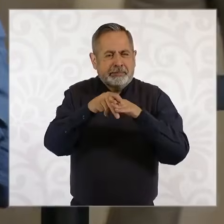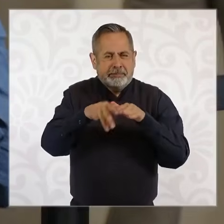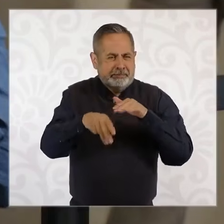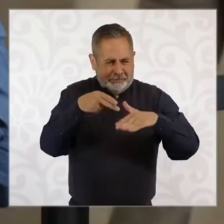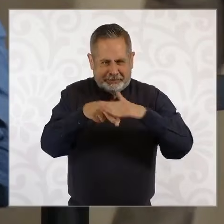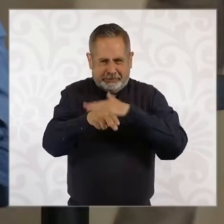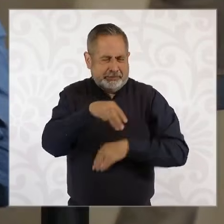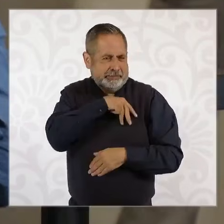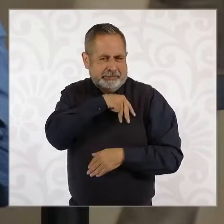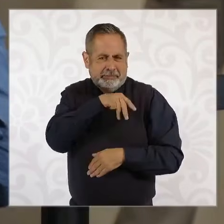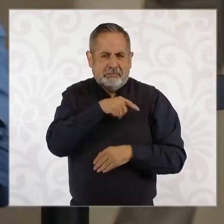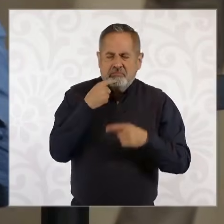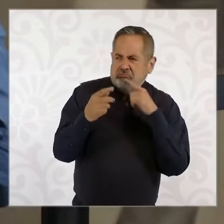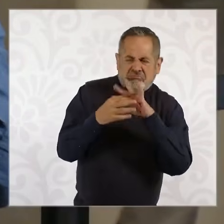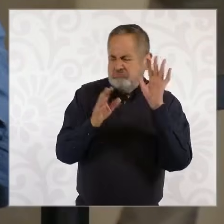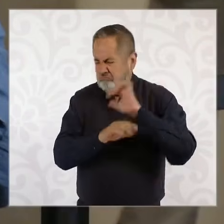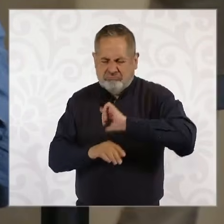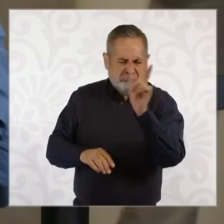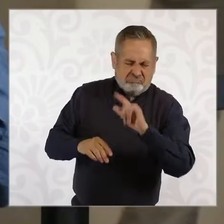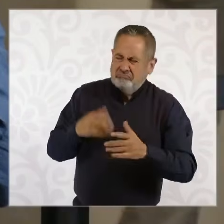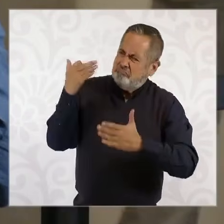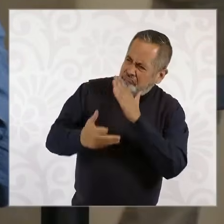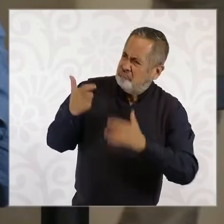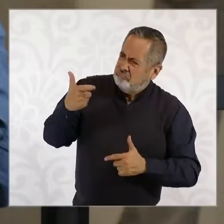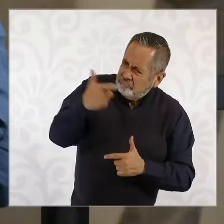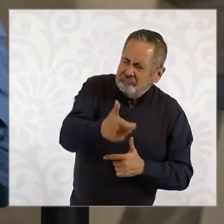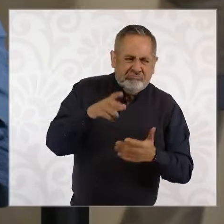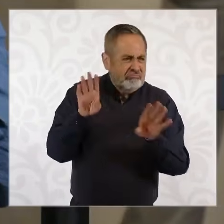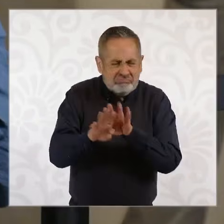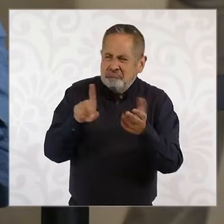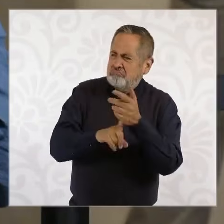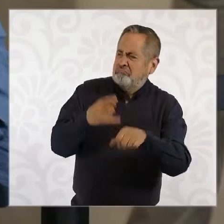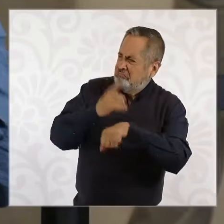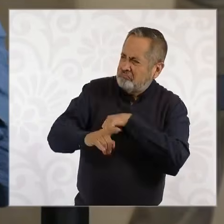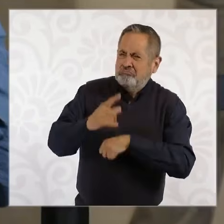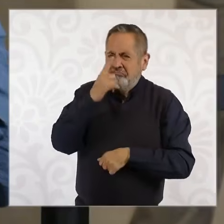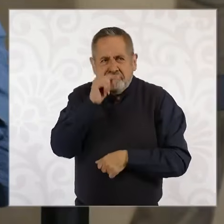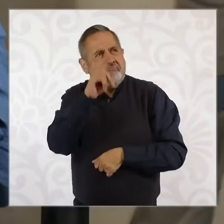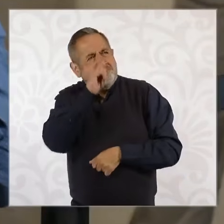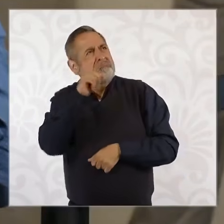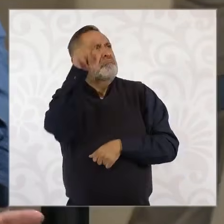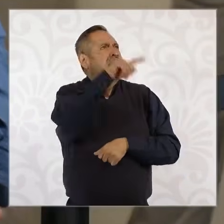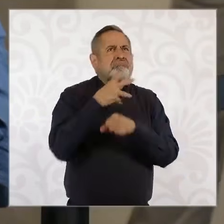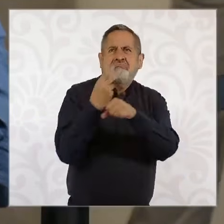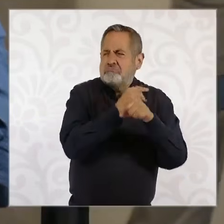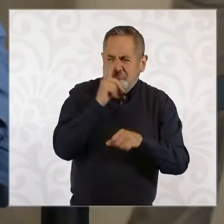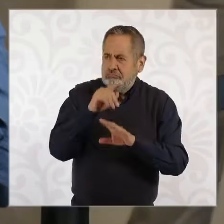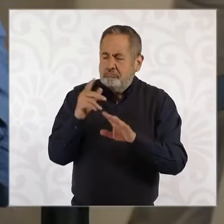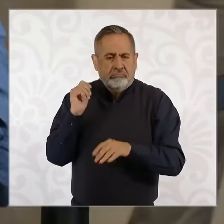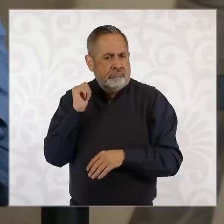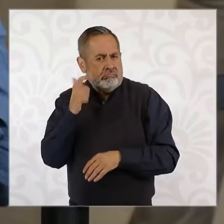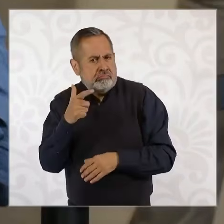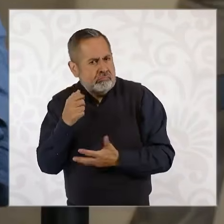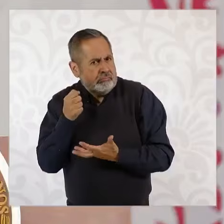escalonados con el argumento de que no se ha invertido los recursos necesarios en el mantenimiento del metro. ¿Se va a destinar